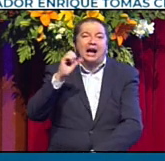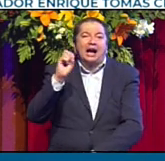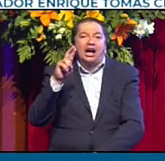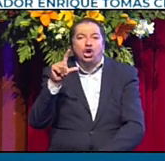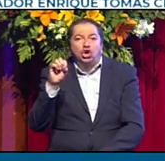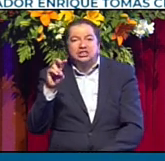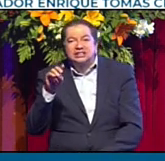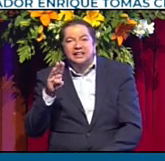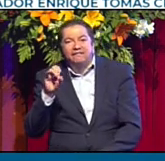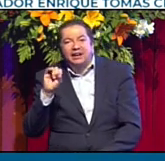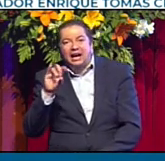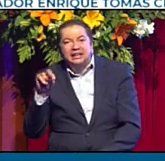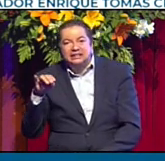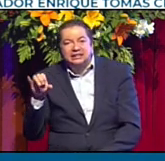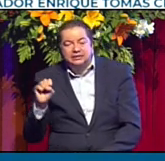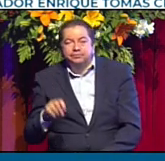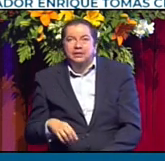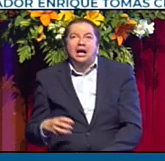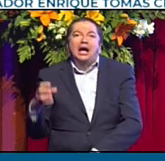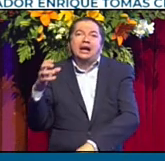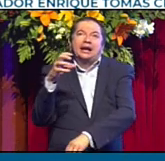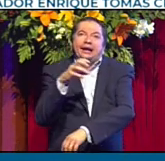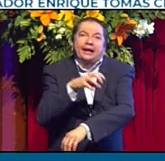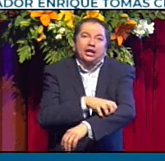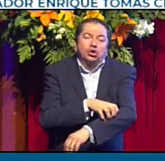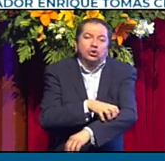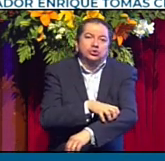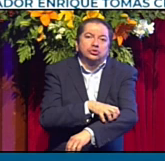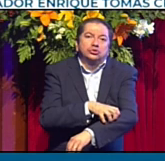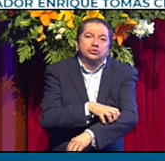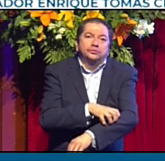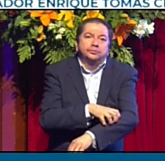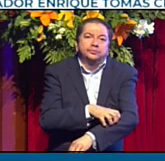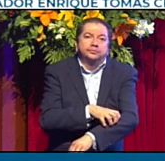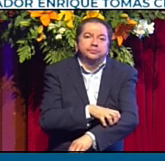del Campo en Aysén, si existe, querido